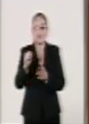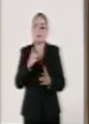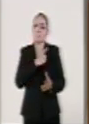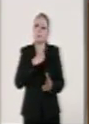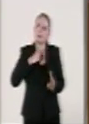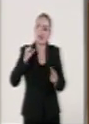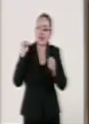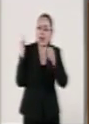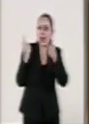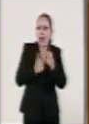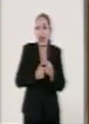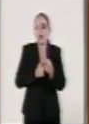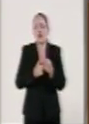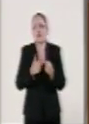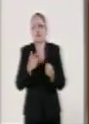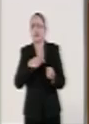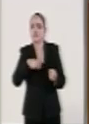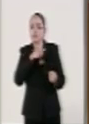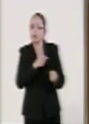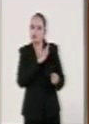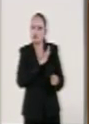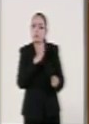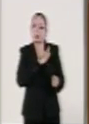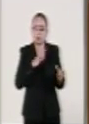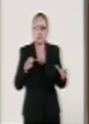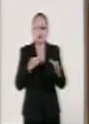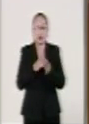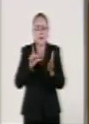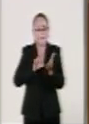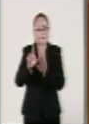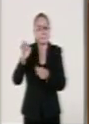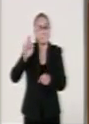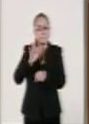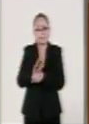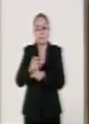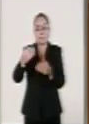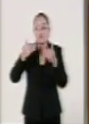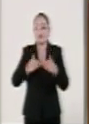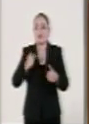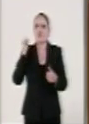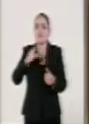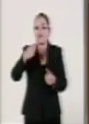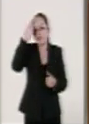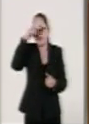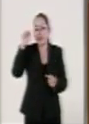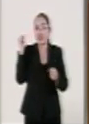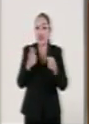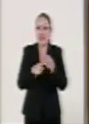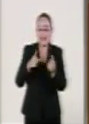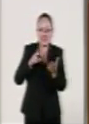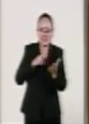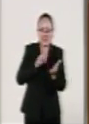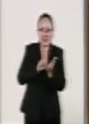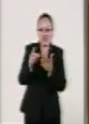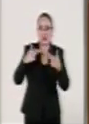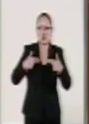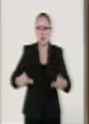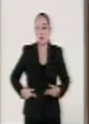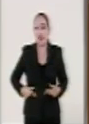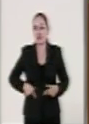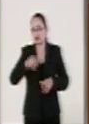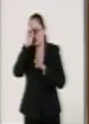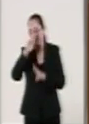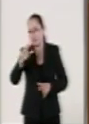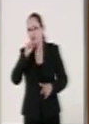ilícito penal, pero también agregaríamos de manera enfática por violaciones a los derechos humanos, por lo que es